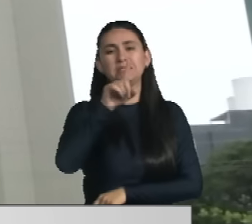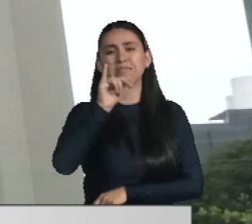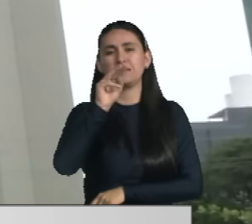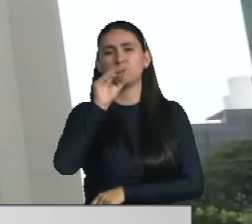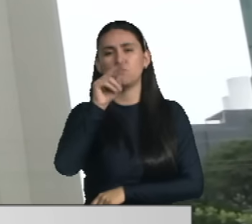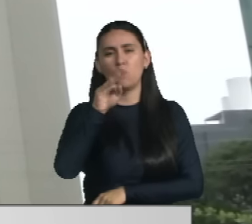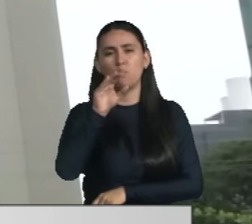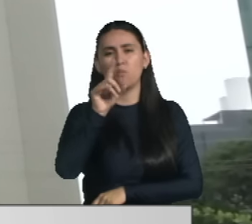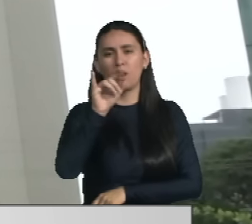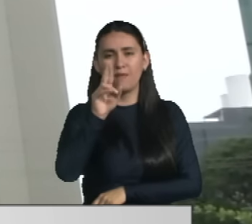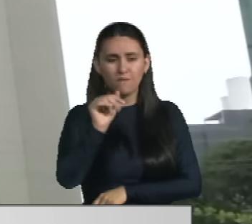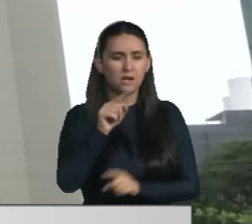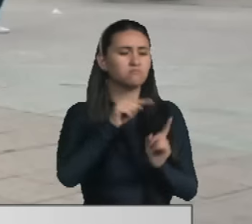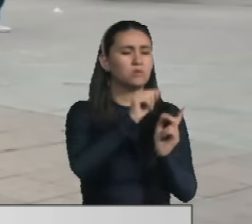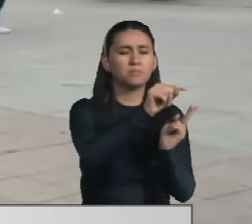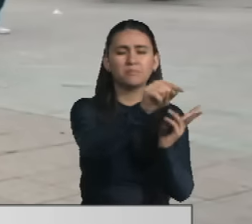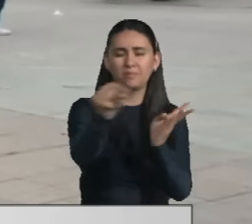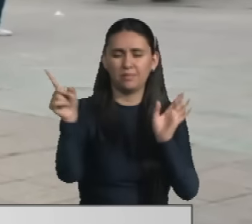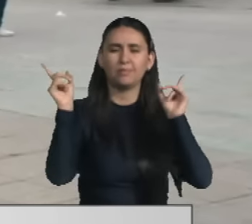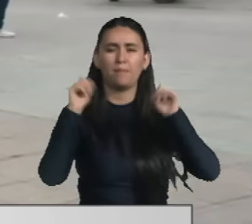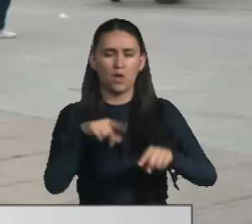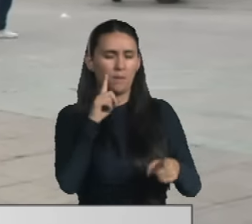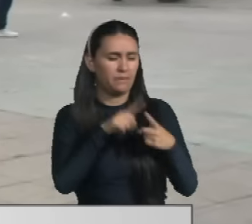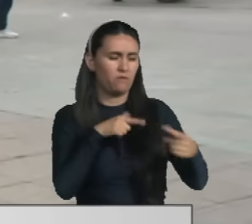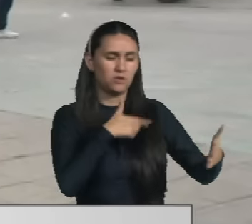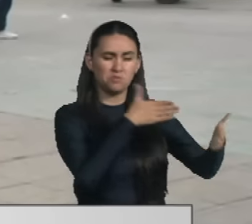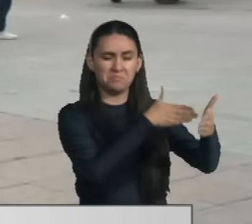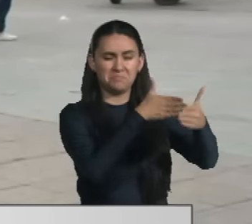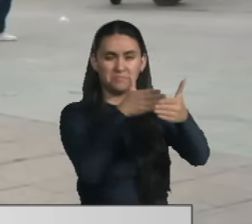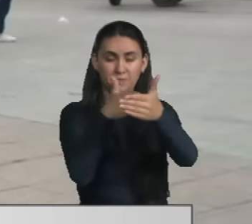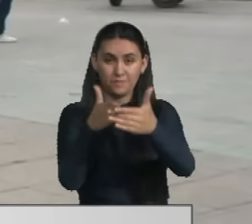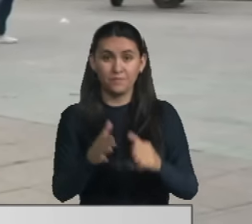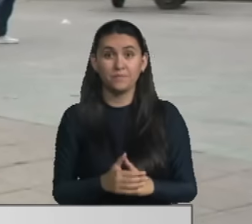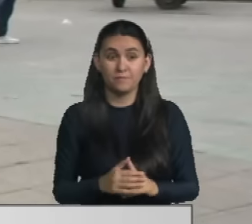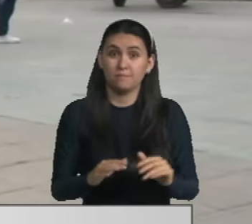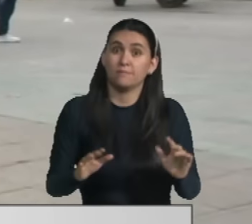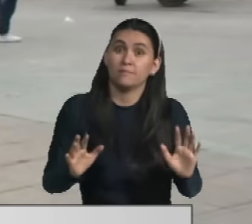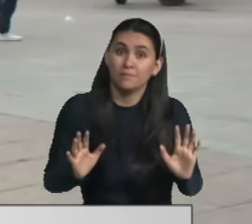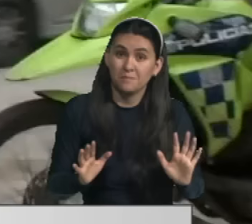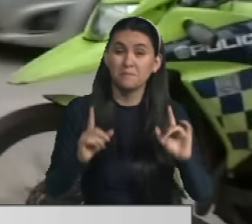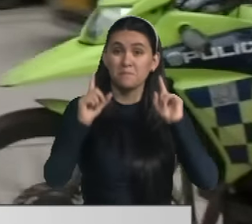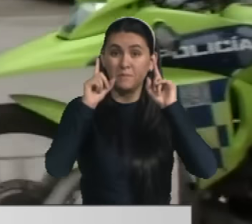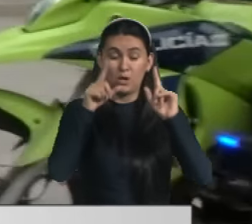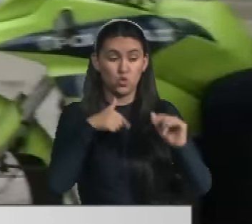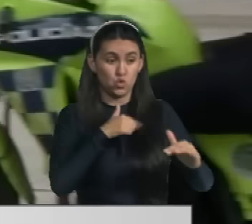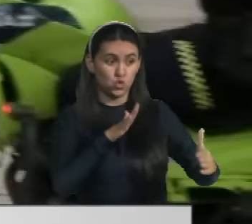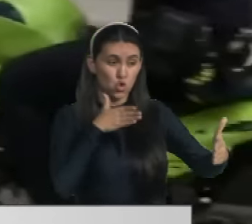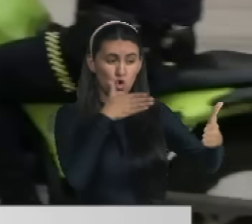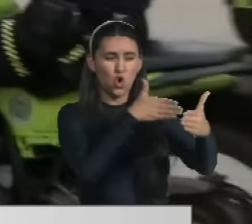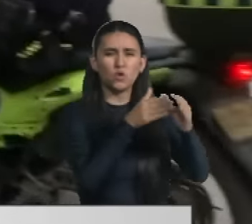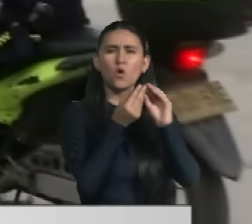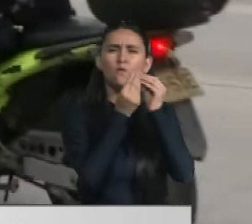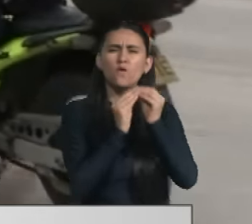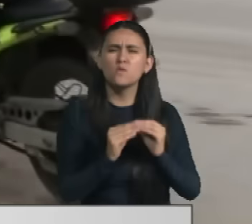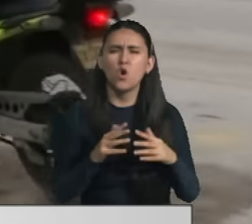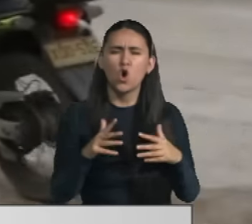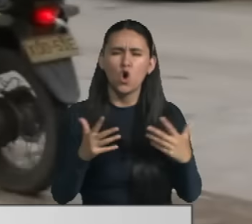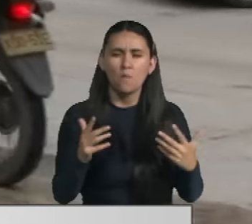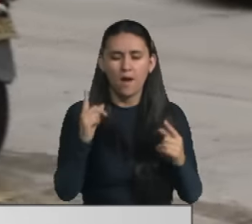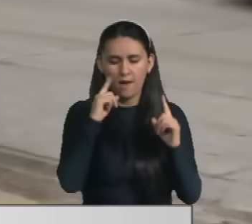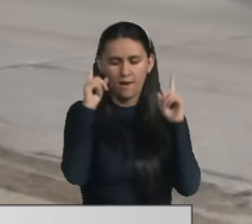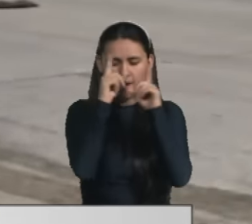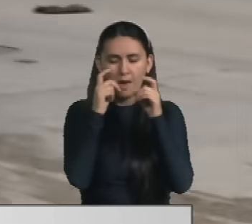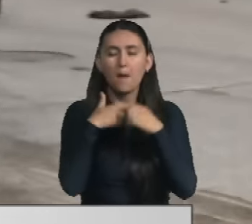La Victoria. Igualmente, la información precisa que para atentar contra estas estaciones se utilizarían artefactos